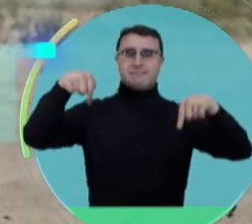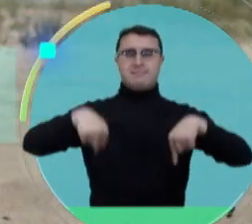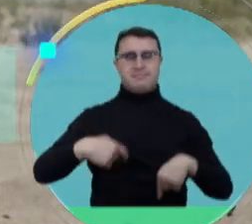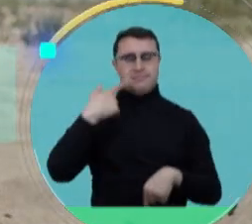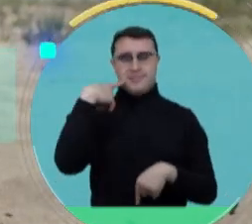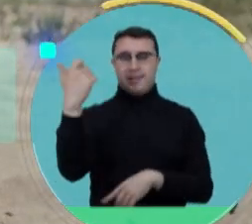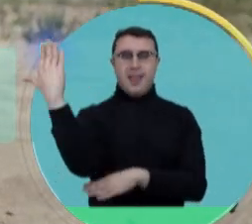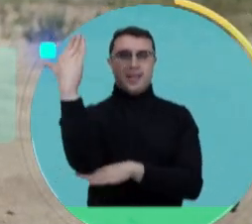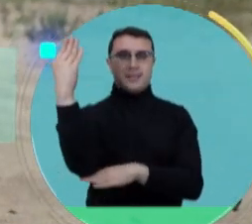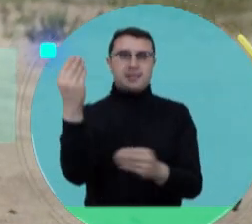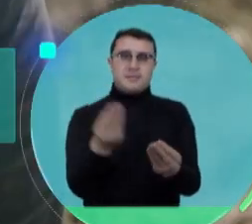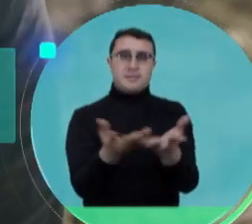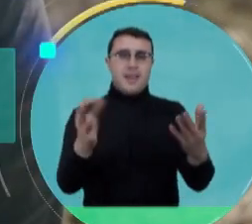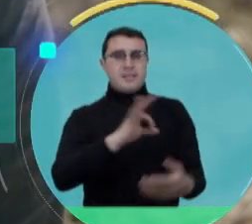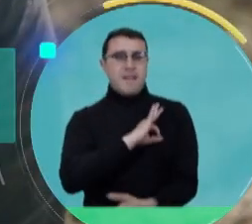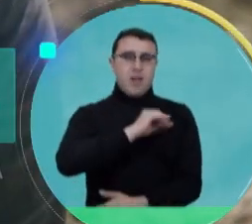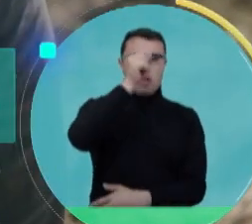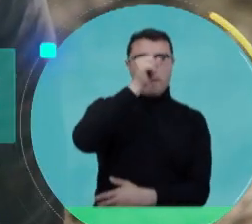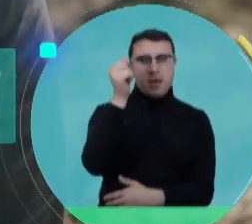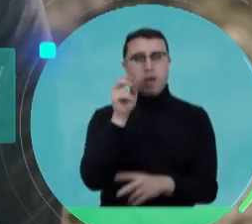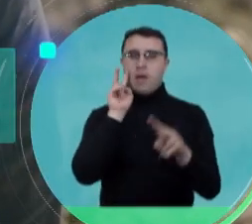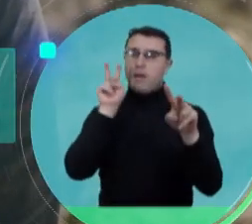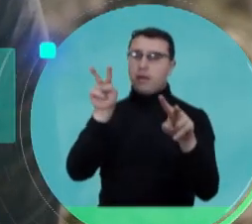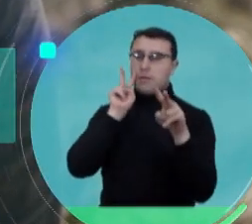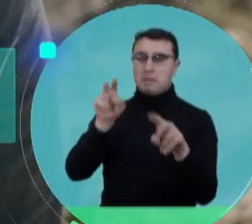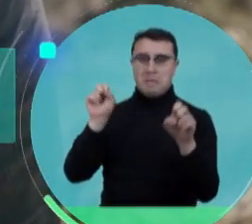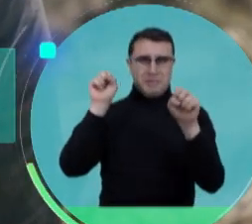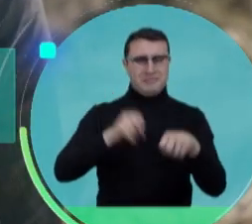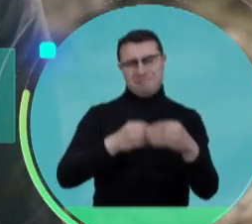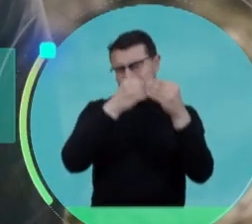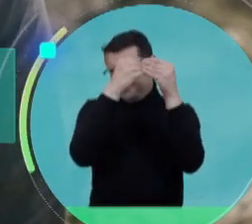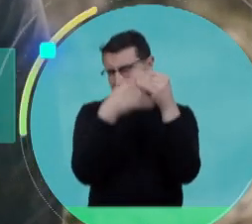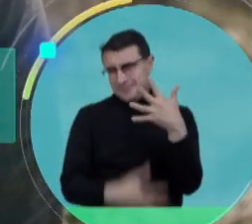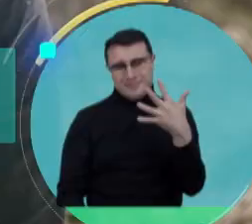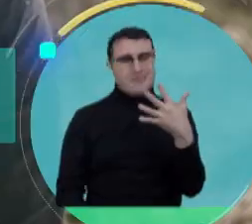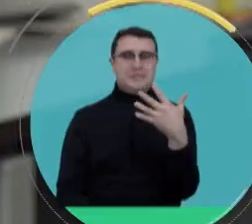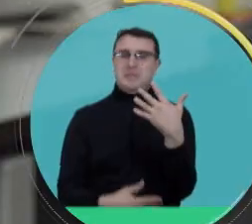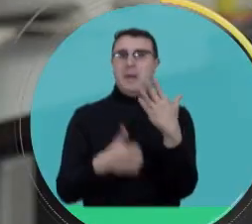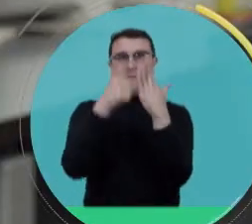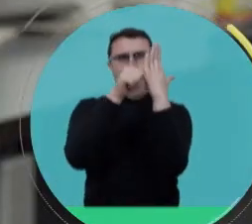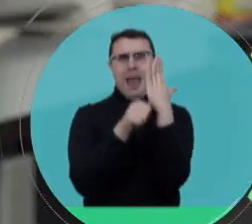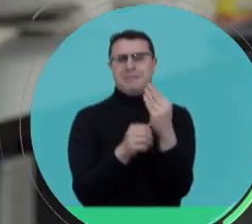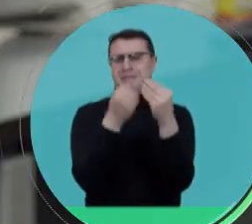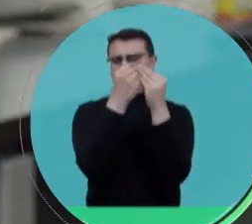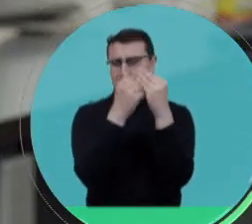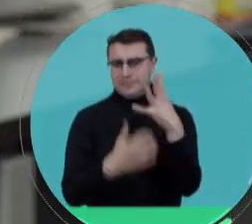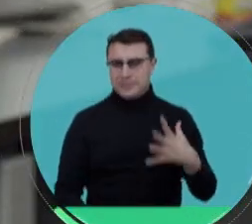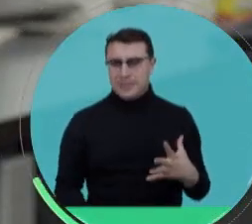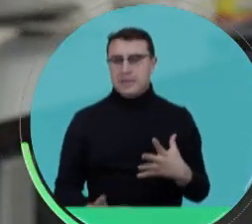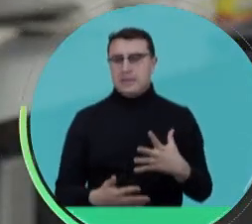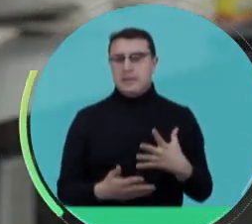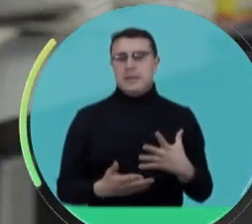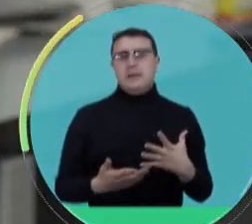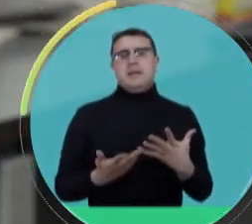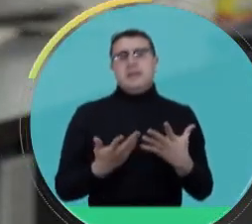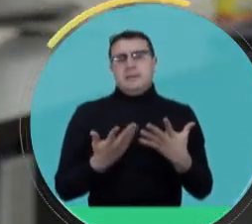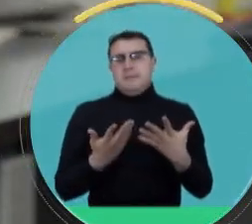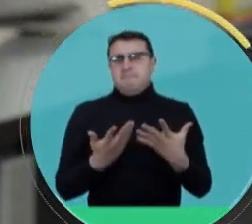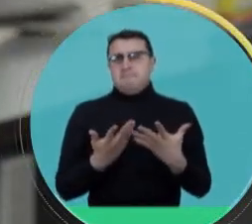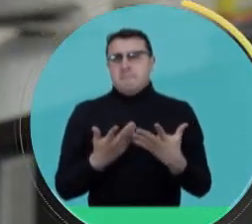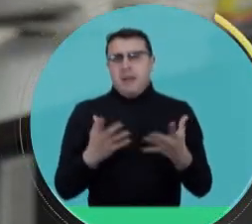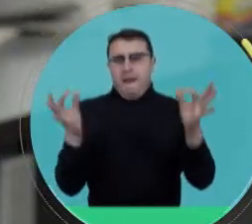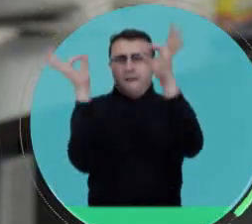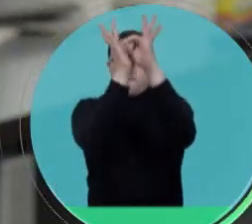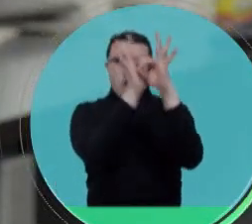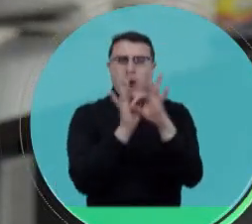año super cargada super chévere cine para ver los fines de semana eh Bueno Tenemos un montón de ofertas y pues